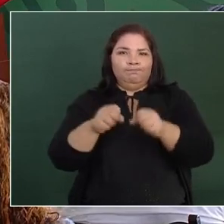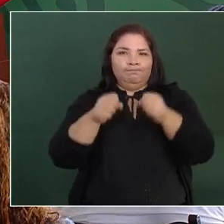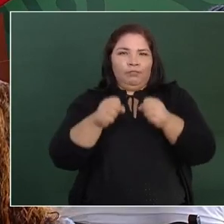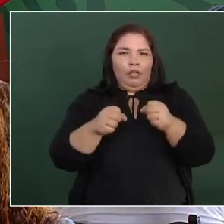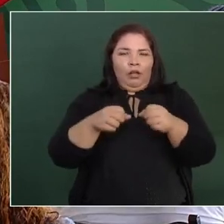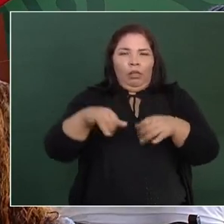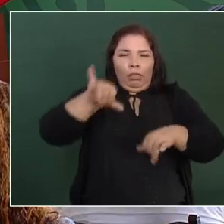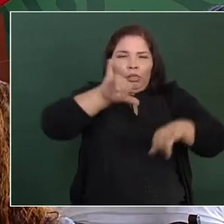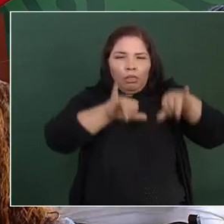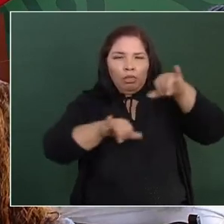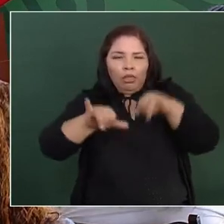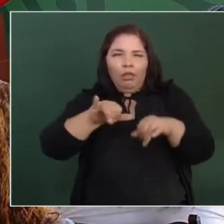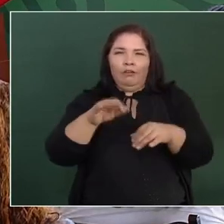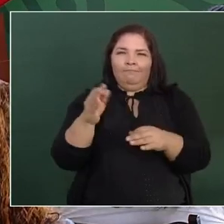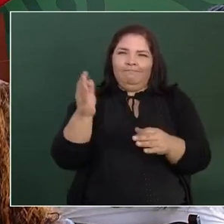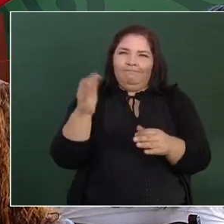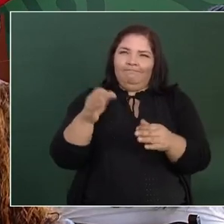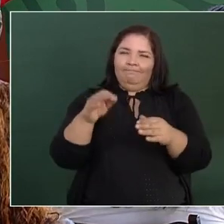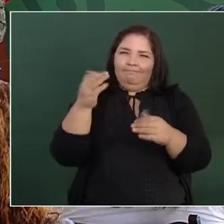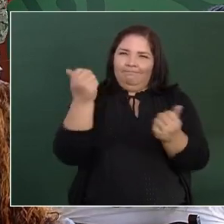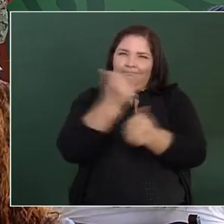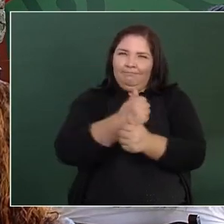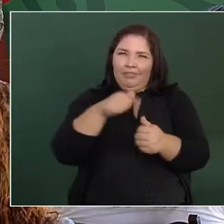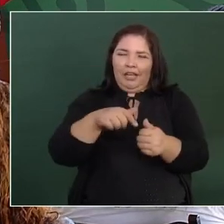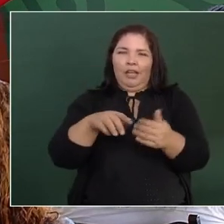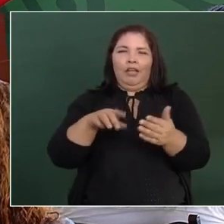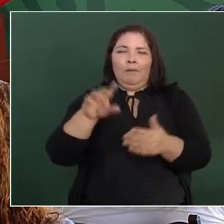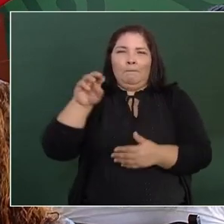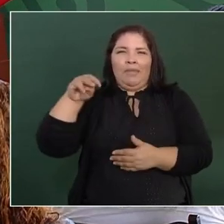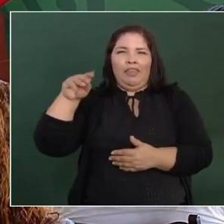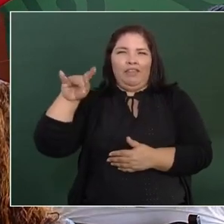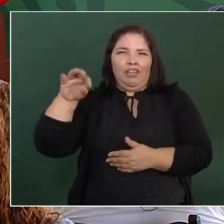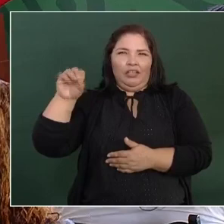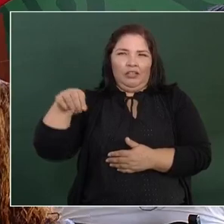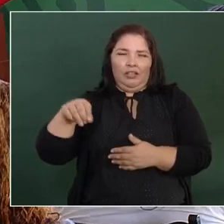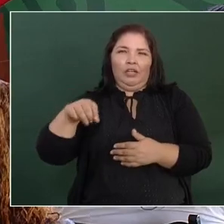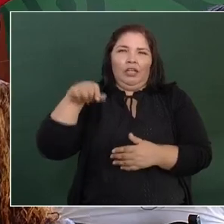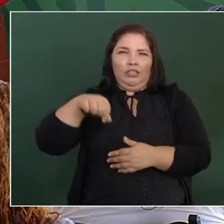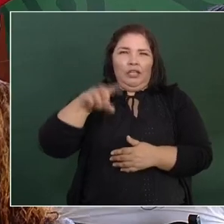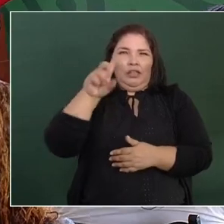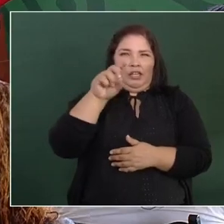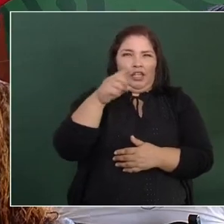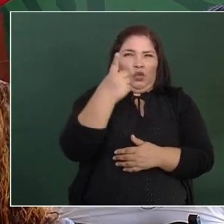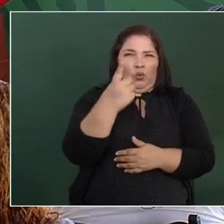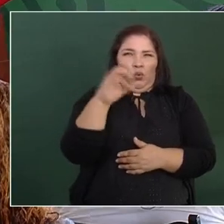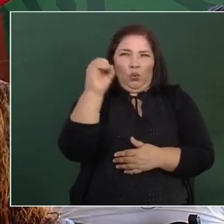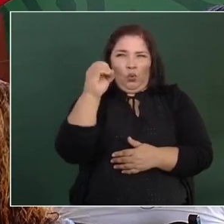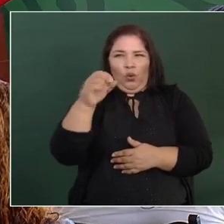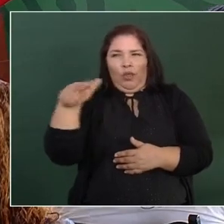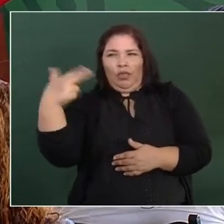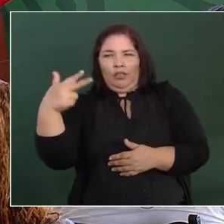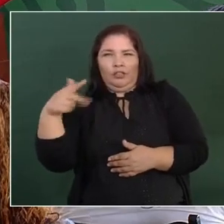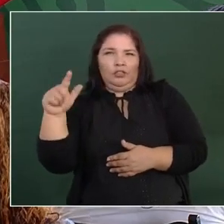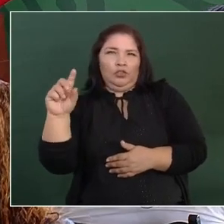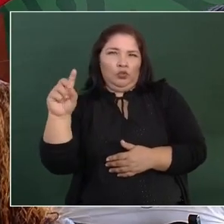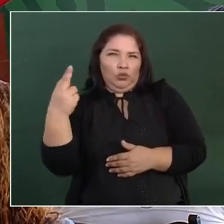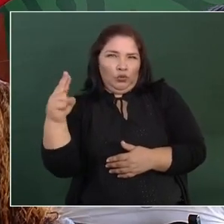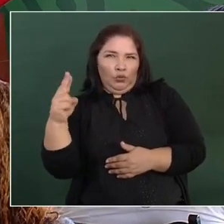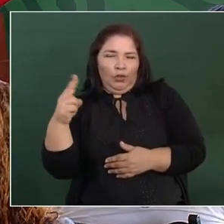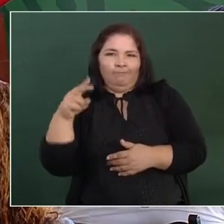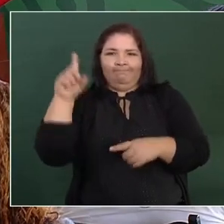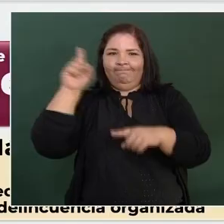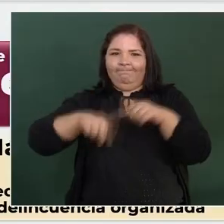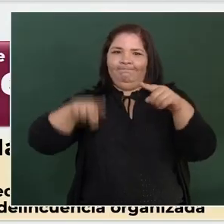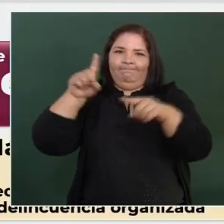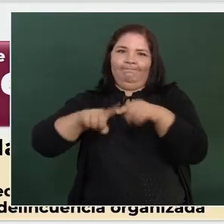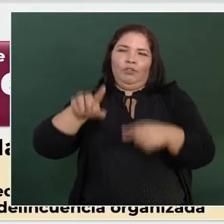laboratorios clandestinos de metanfetaminas, en la fecha que estamos hablando, del 31 de octubre al 13 de noviembre, se han